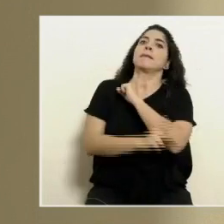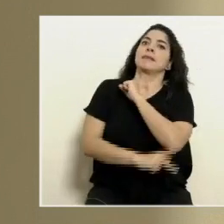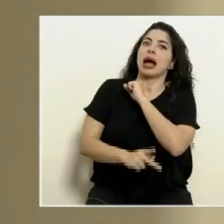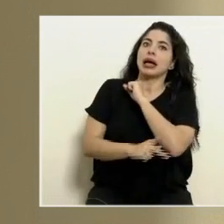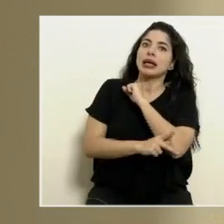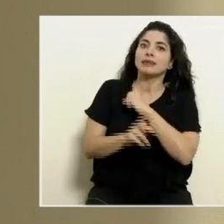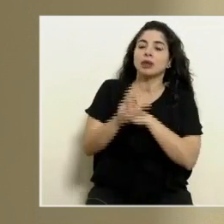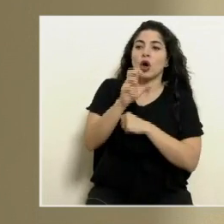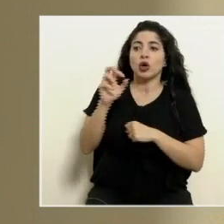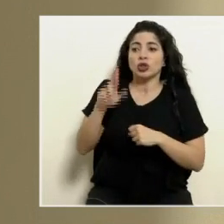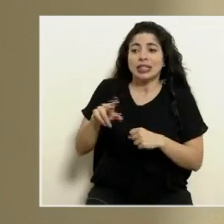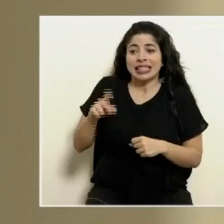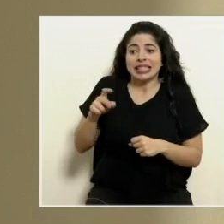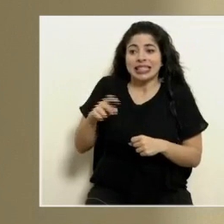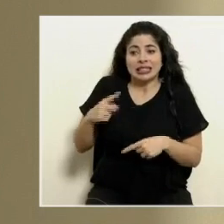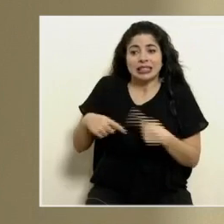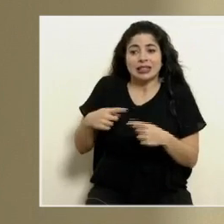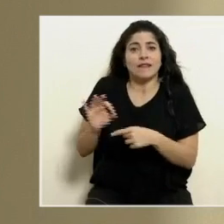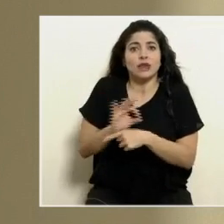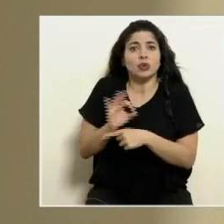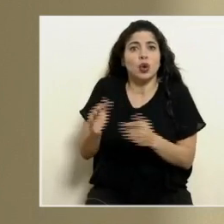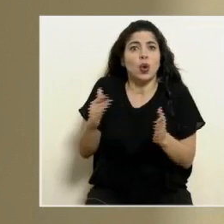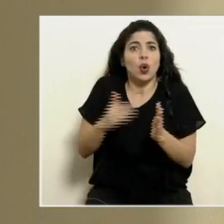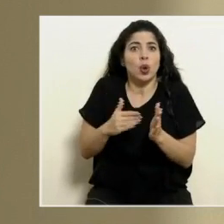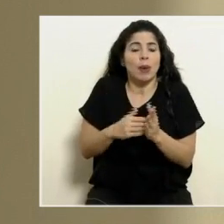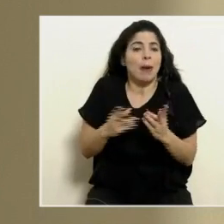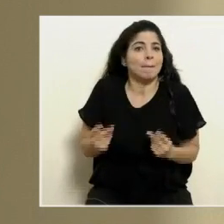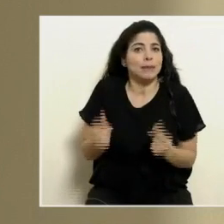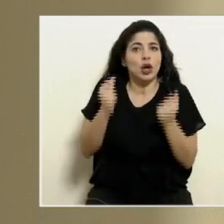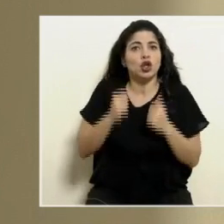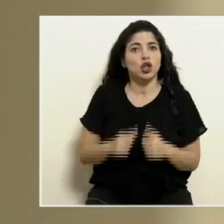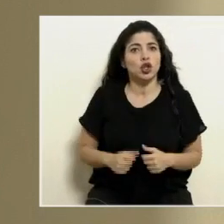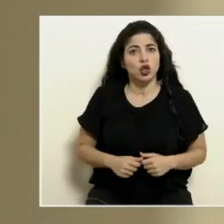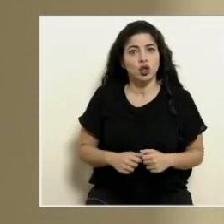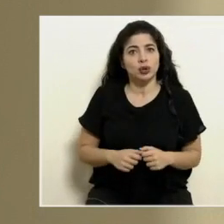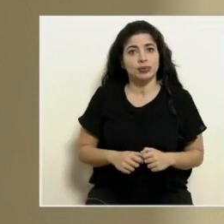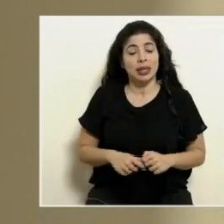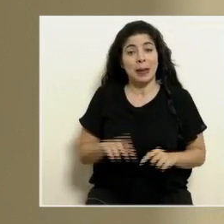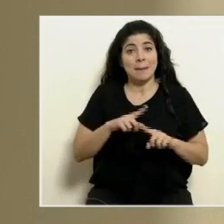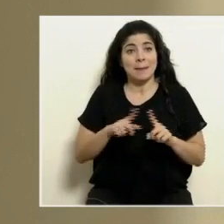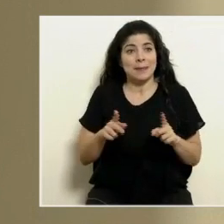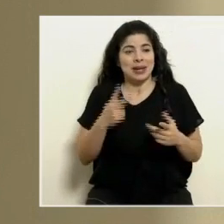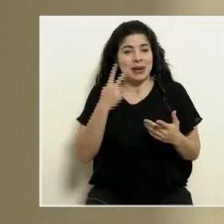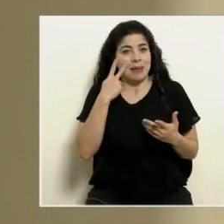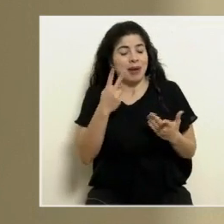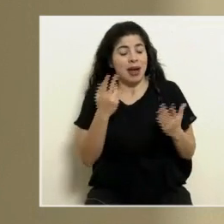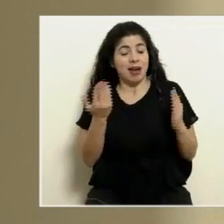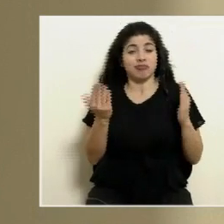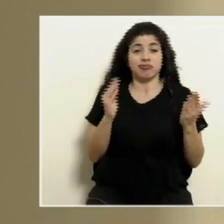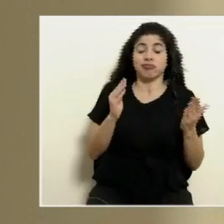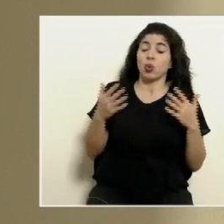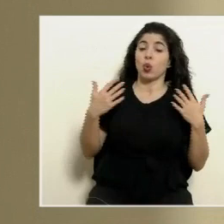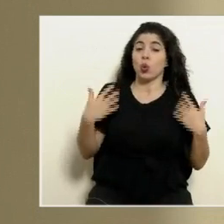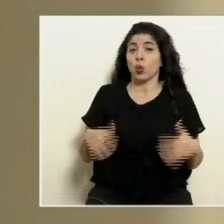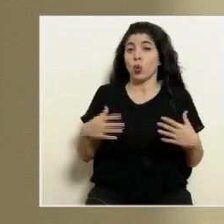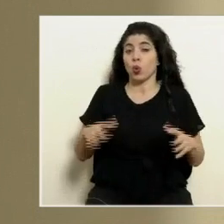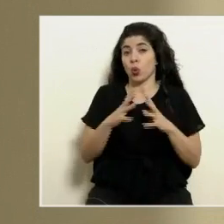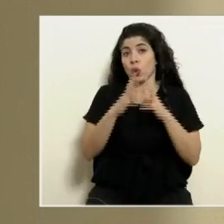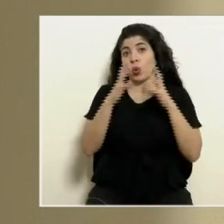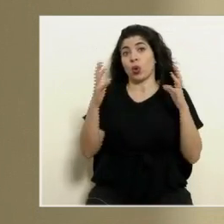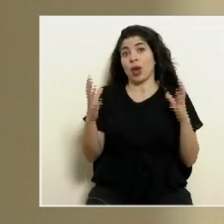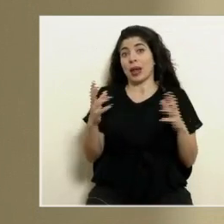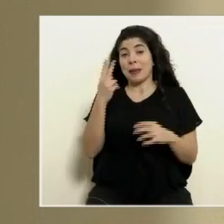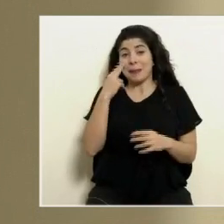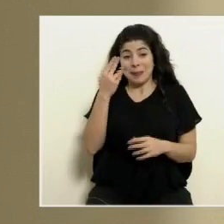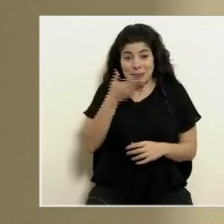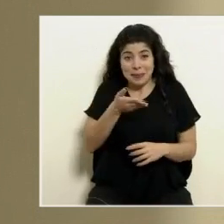Costa Rica a funcionar otra vez también, lo más pronto posible. Pero encontramos ironías enormes, ¿verdad? Eso es un asunto que